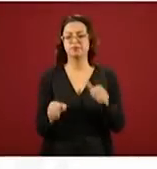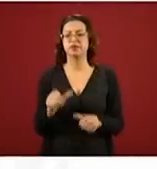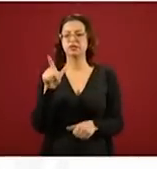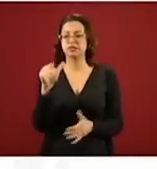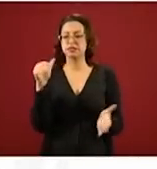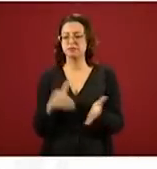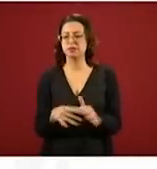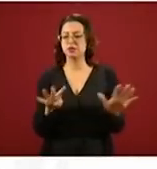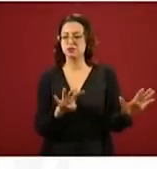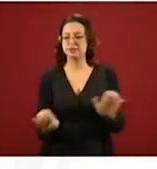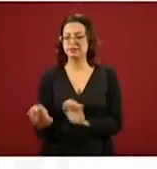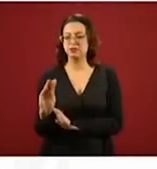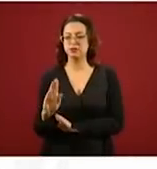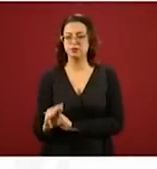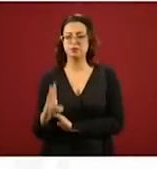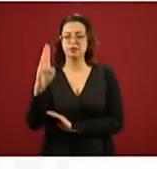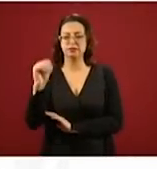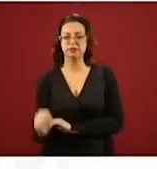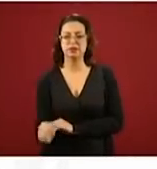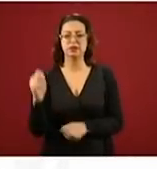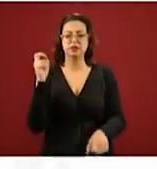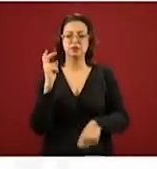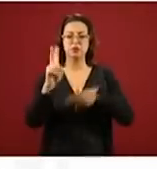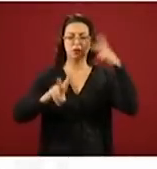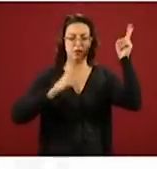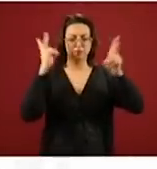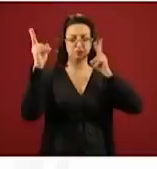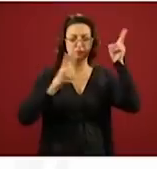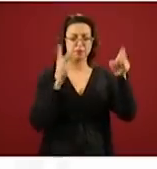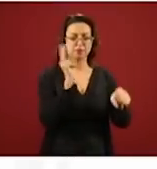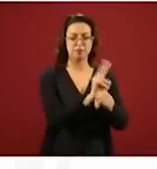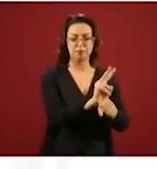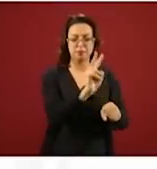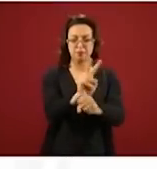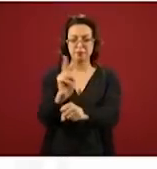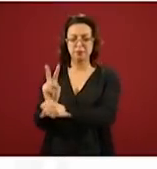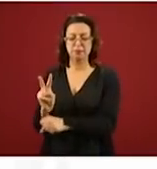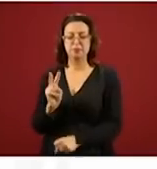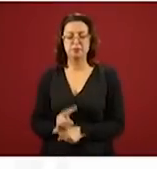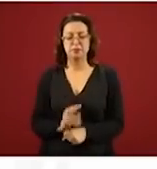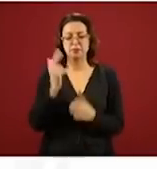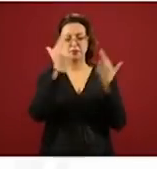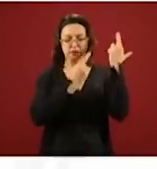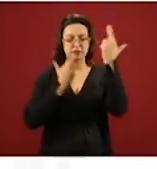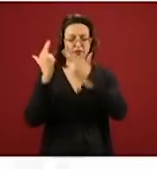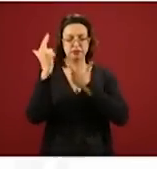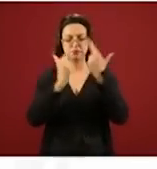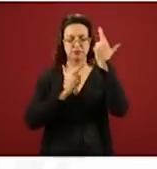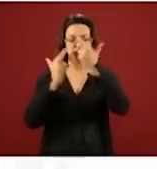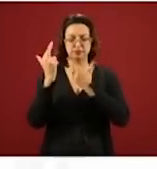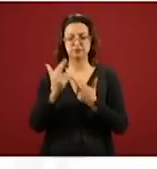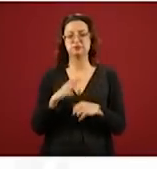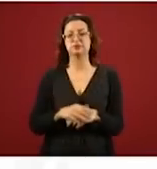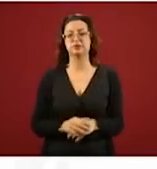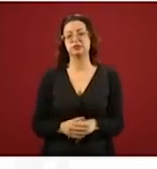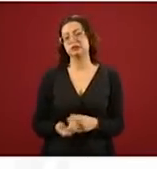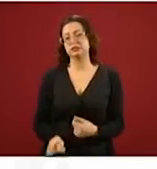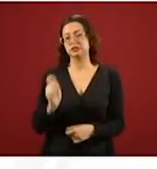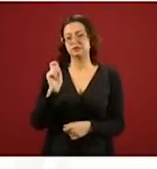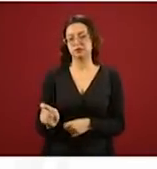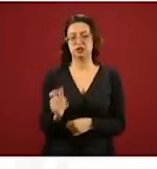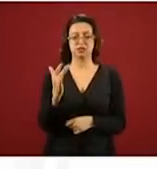novecientos noventa y nueve visitas a gasolineras estamos hablando de más del